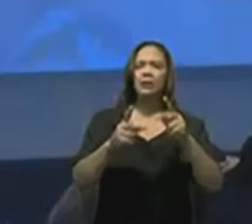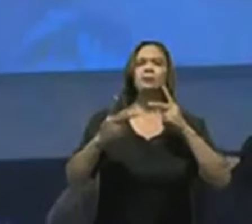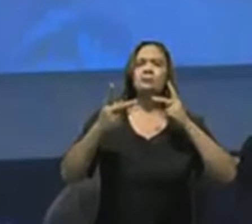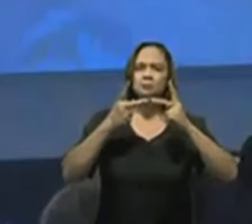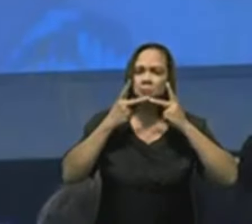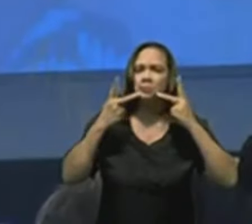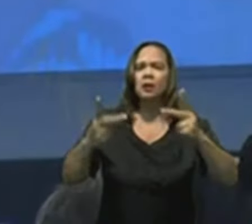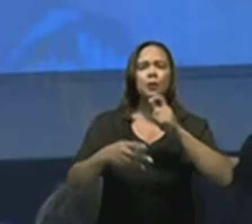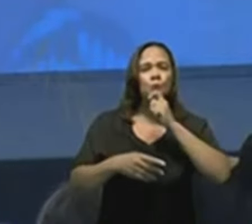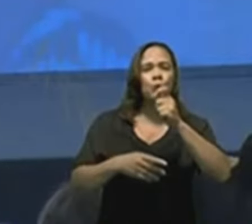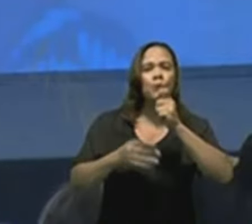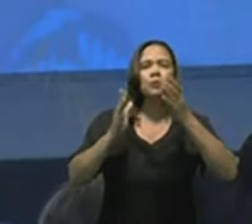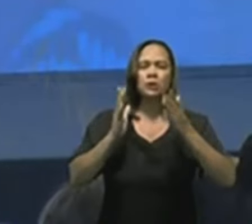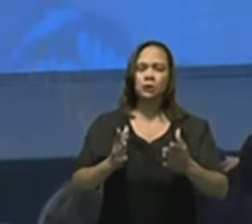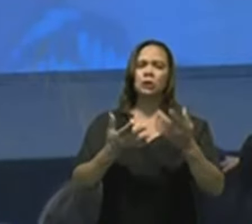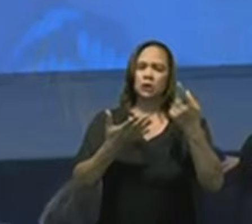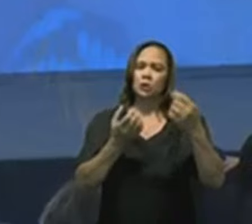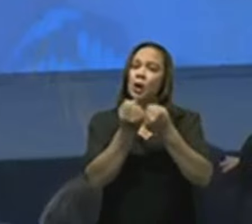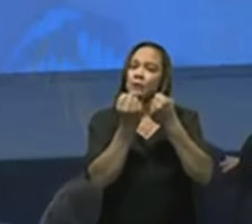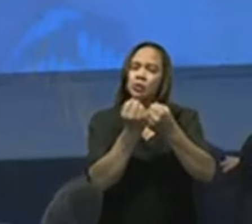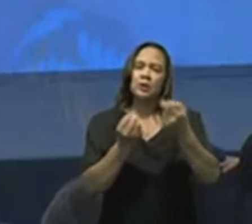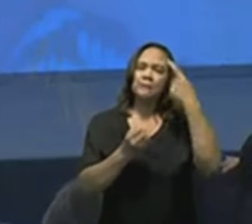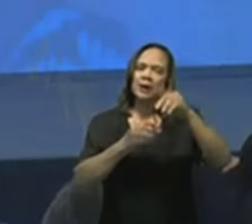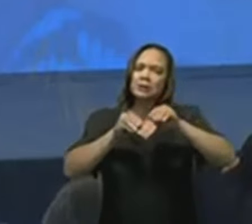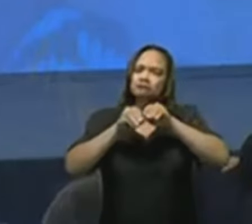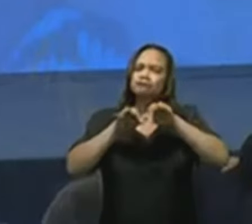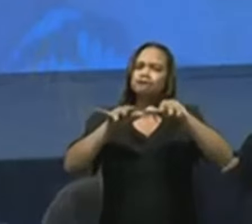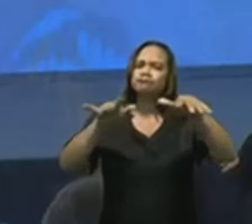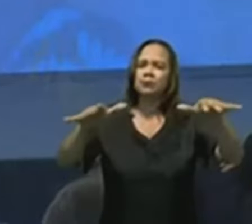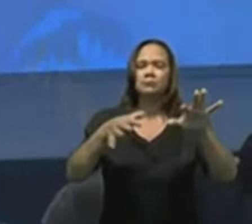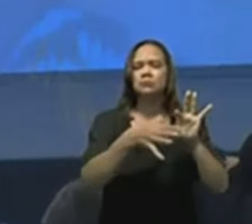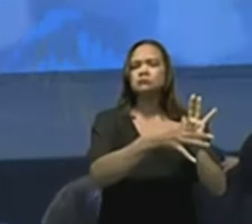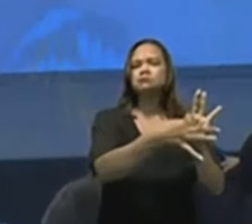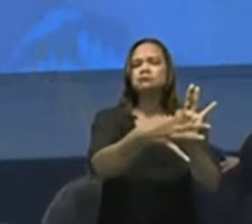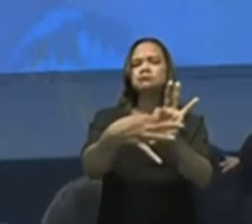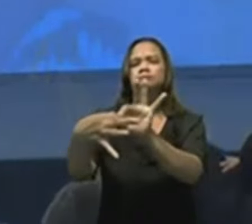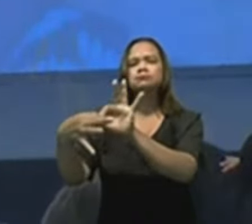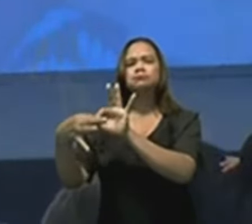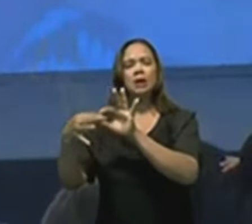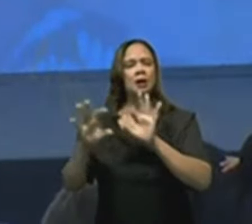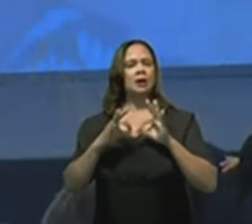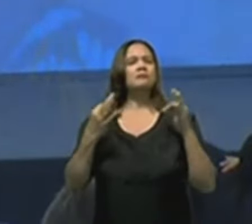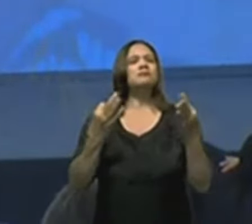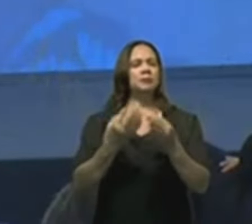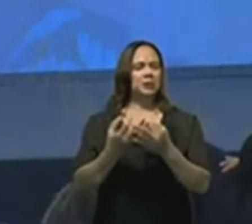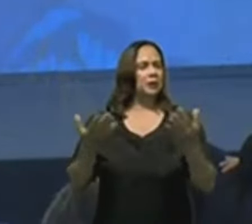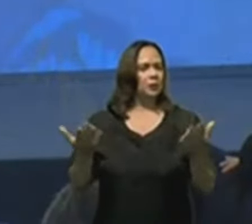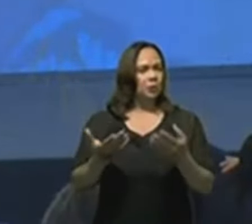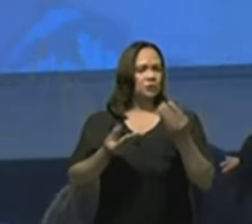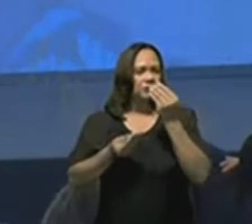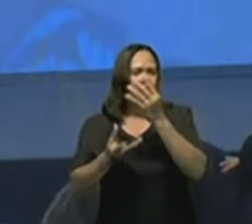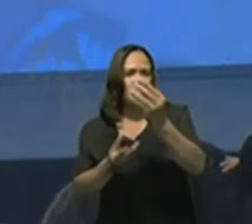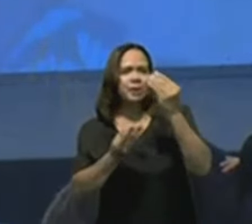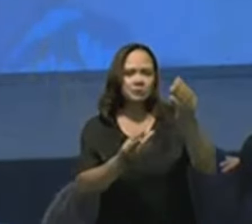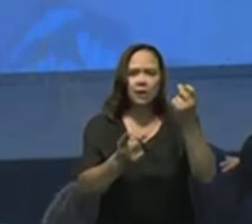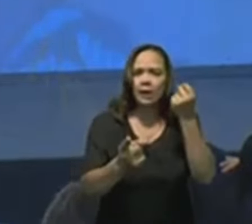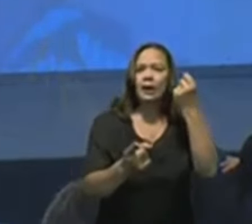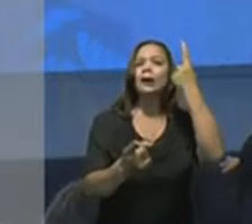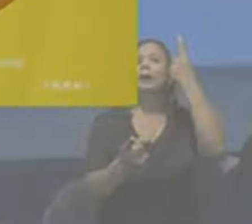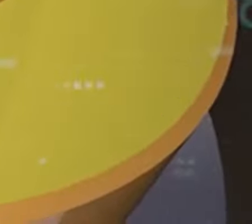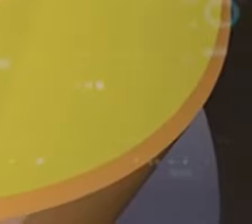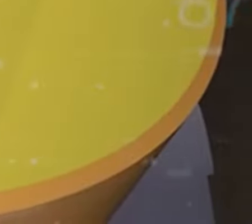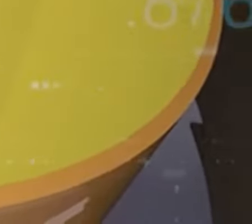éxito jes Buenos días Buenos días compañero Yo quiero que el compañero me explique estuvo en la